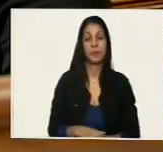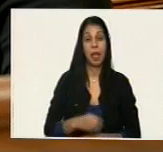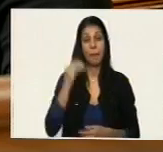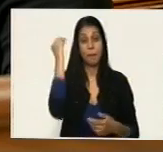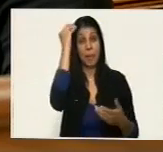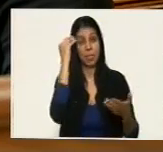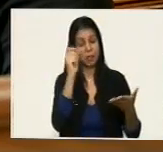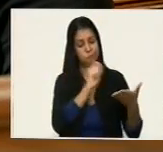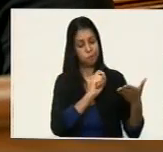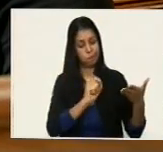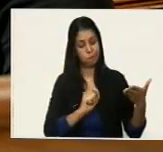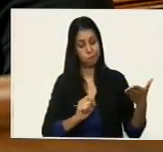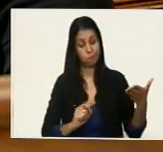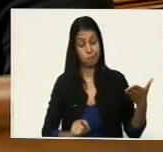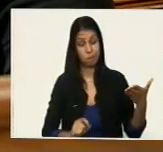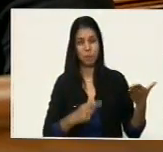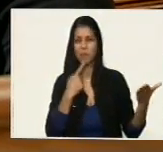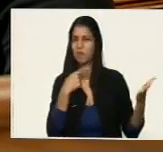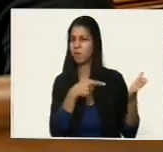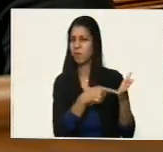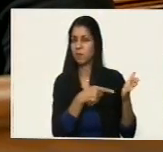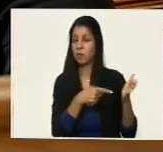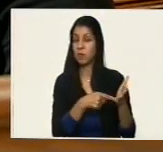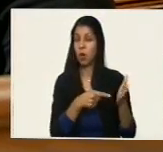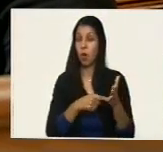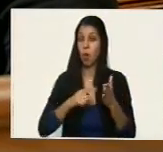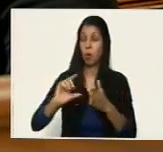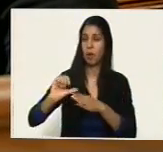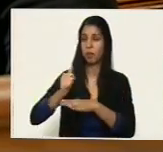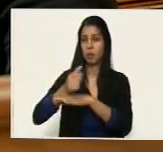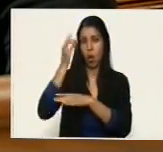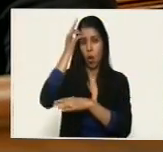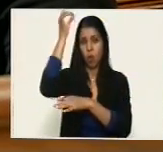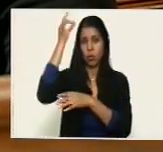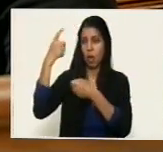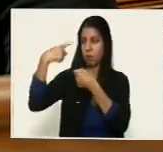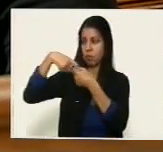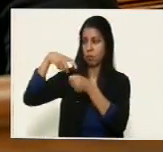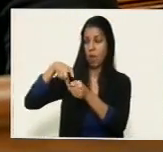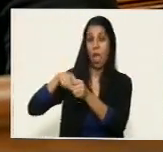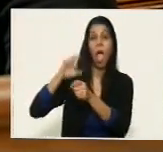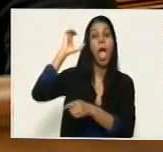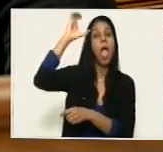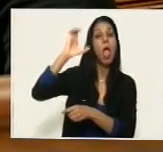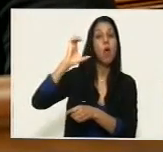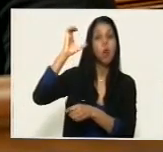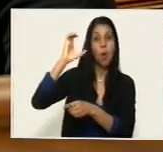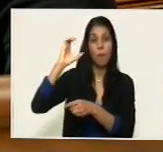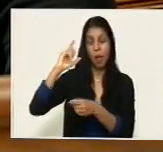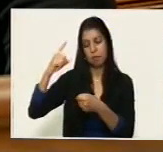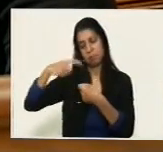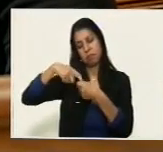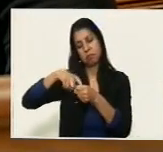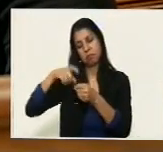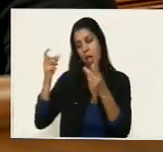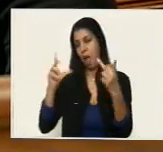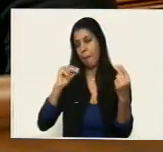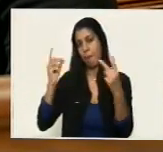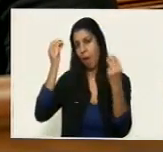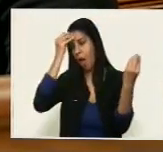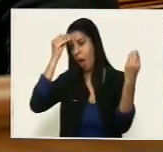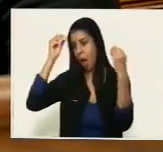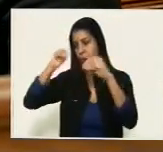considerando que el Consejo de Asuntos Exteriores de la Unión Europea ha adoptado un conjunto de